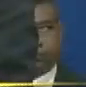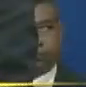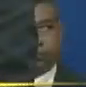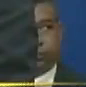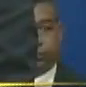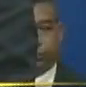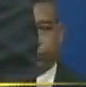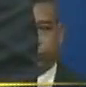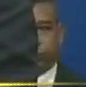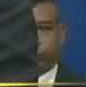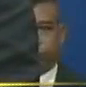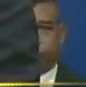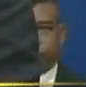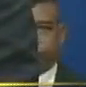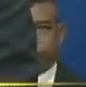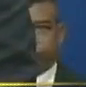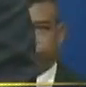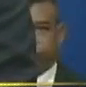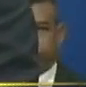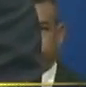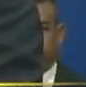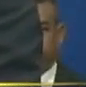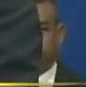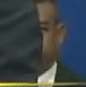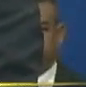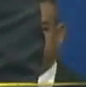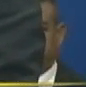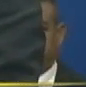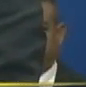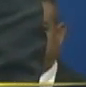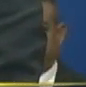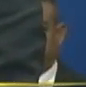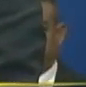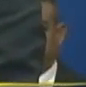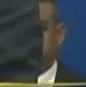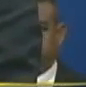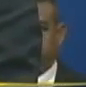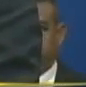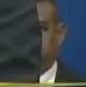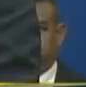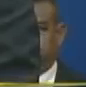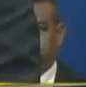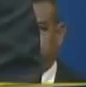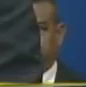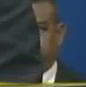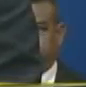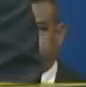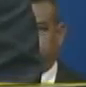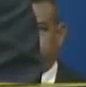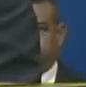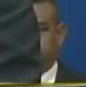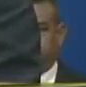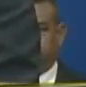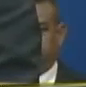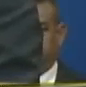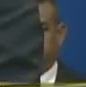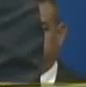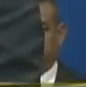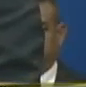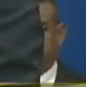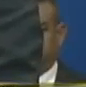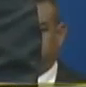diciembre de 2018, nuestros países establecieron importantes mecanismos de cooperación e intercambio recíproco